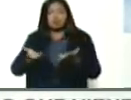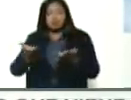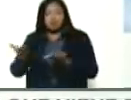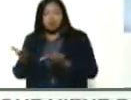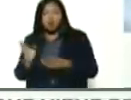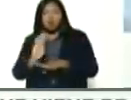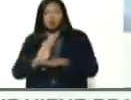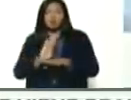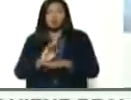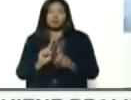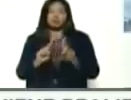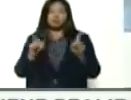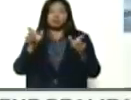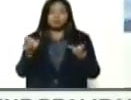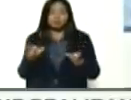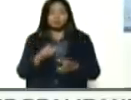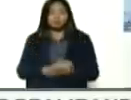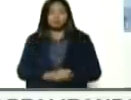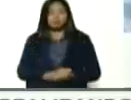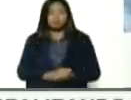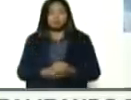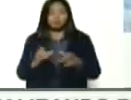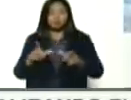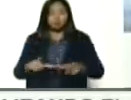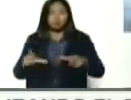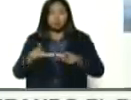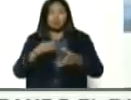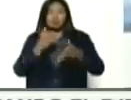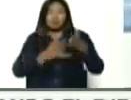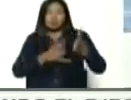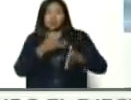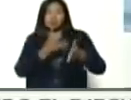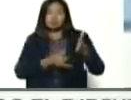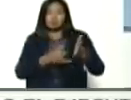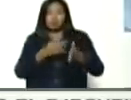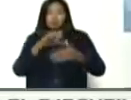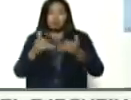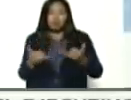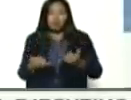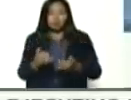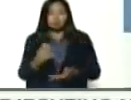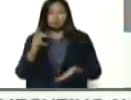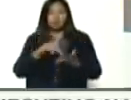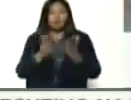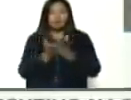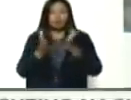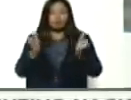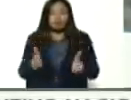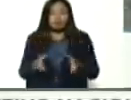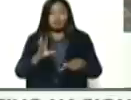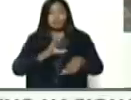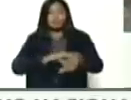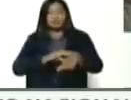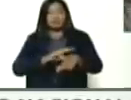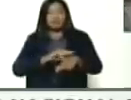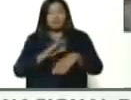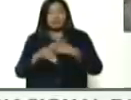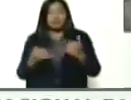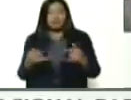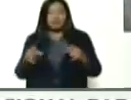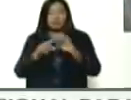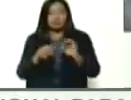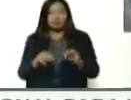el distanciamiento social luego tenemos el aula el área de registro en esa área de registro están estudiantes de medicina de la universidad de ciencias de la salud